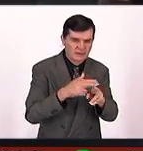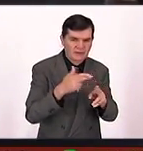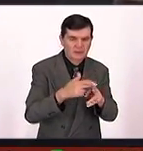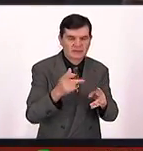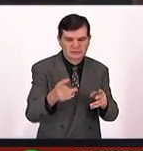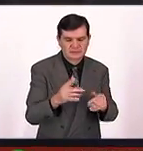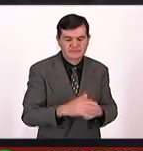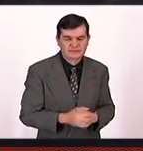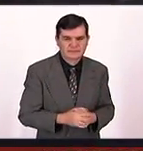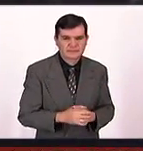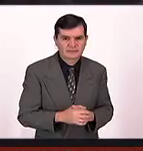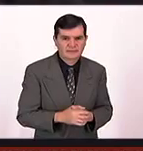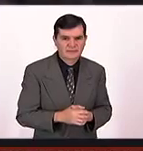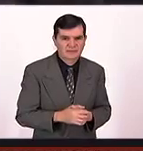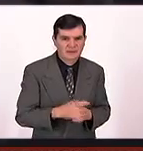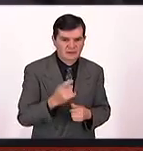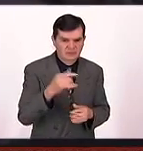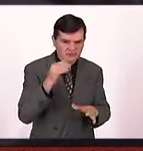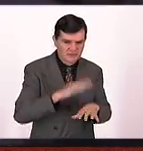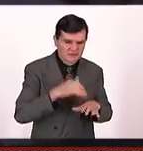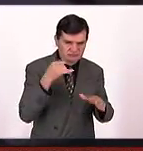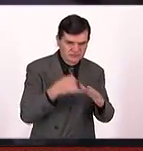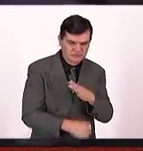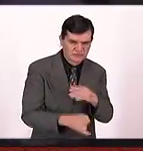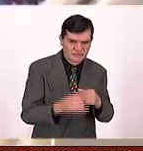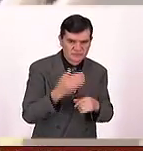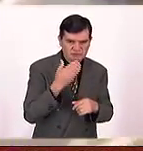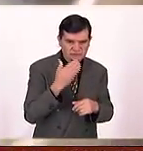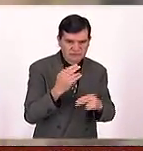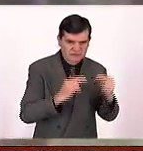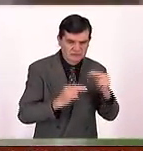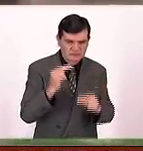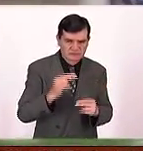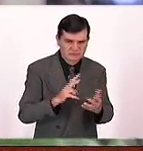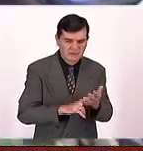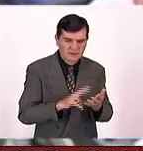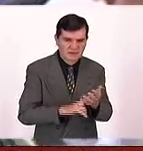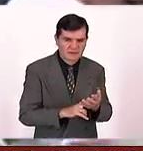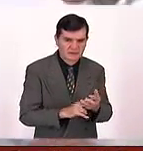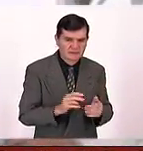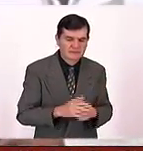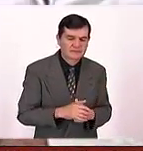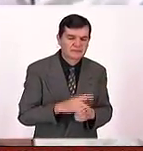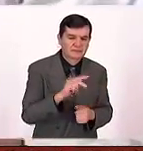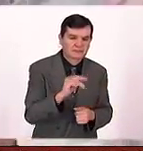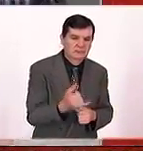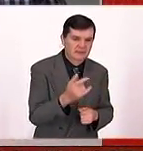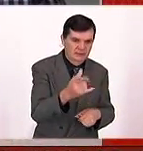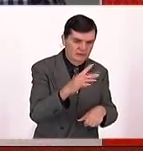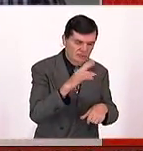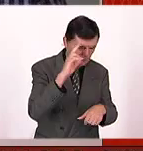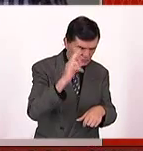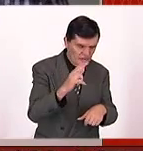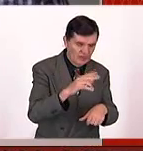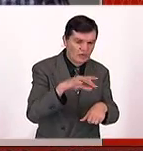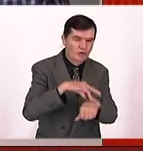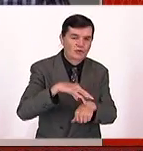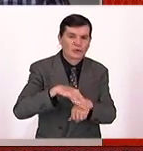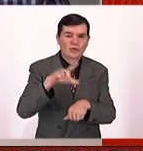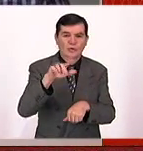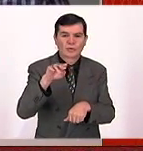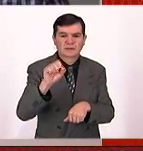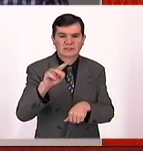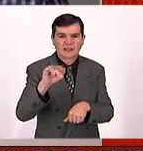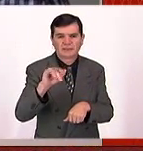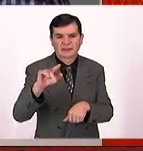¿no? Así A un es, nivel de profundidad bastante. así Vale, es. vale. Hola, Pati. Hola, doctor Luis Ávila.